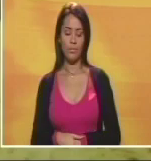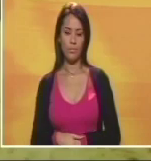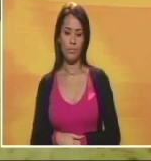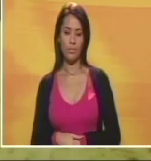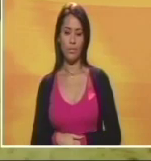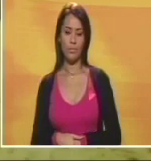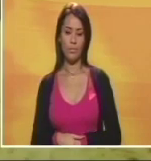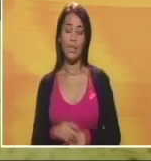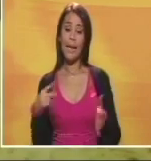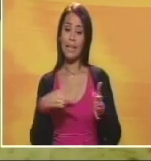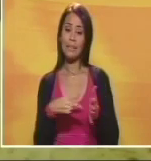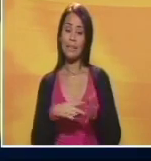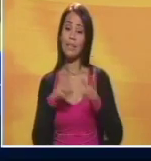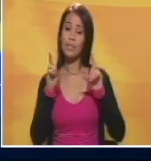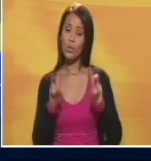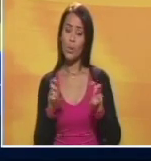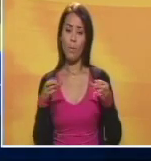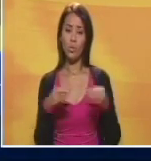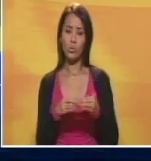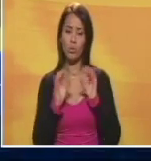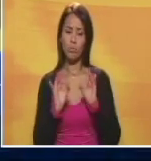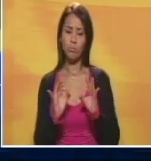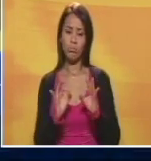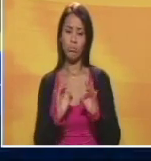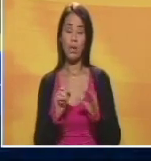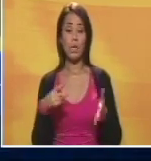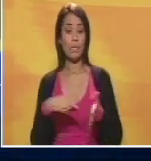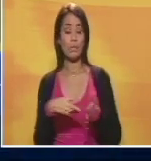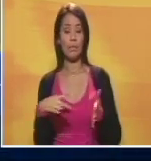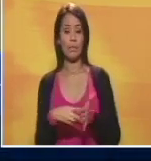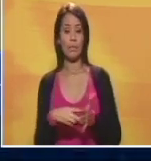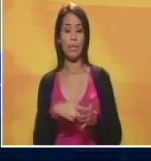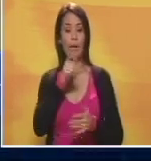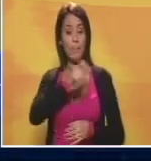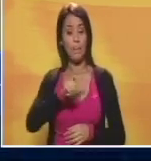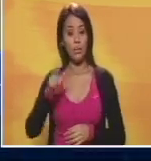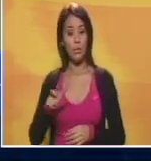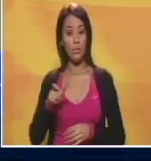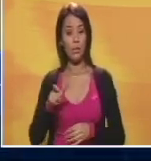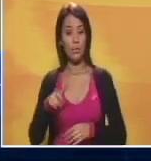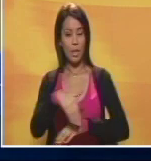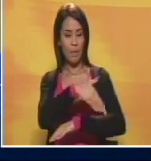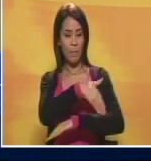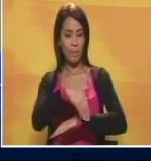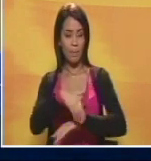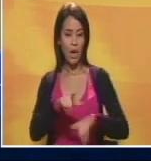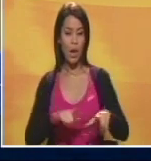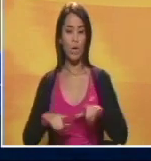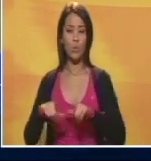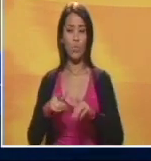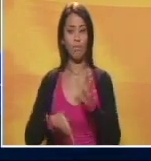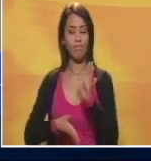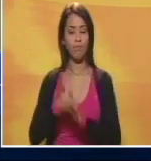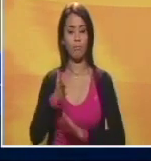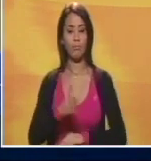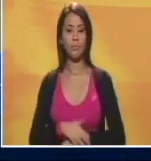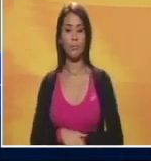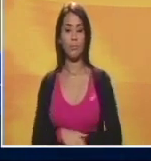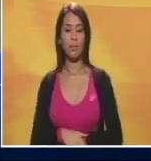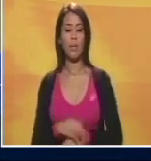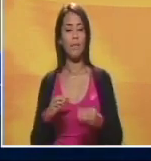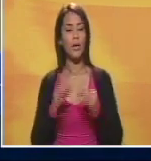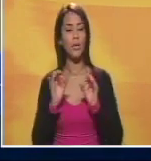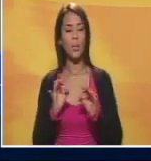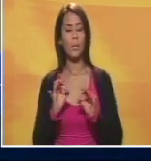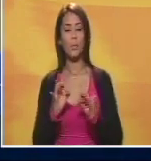En Siria, una nueva tanda de combatientes islamistas y civiles comenzó a salir de la ciudad de Duma, último reducto rebelde de la región